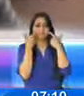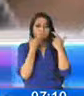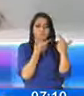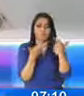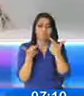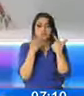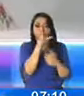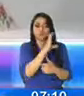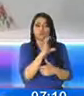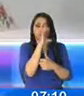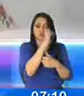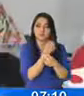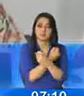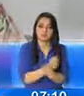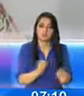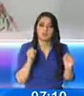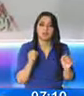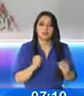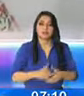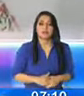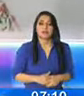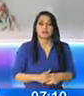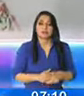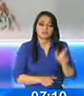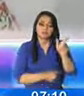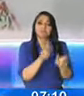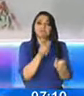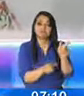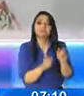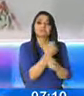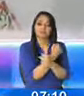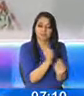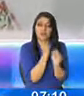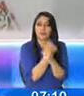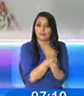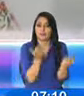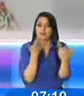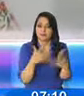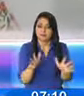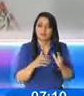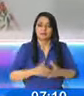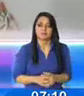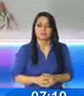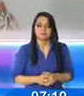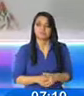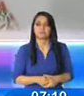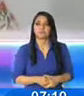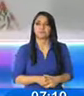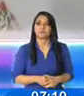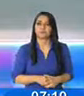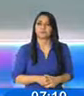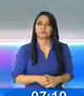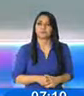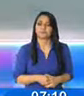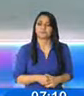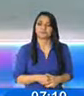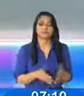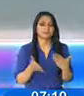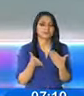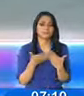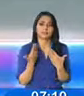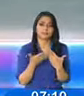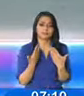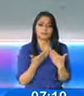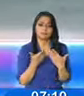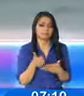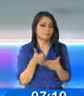rescate las personas han puesto han sido puestas a buen recaudo en la maniobra eh fácilmente se la